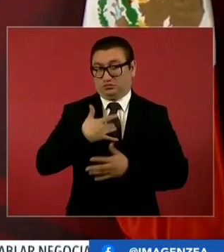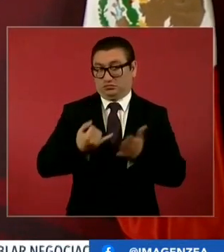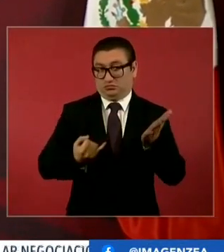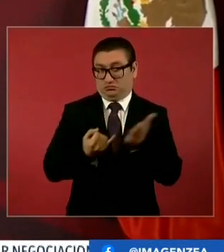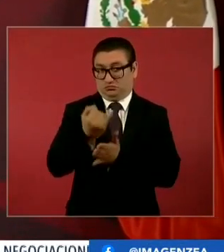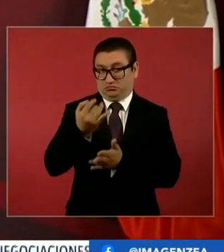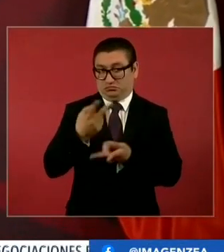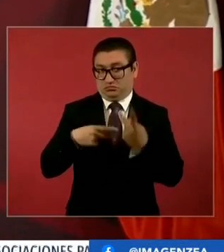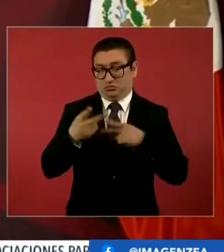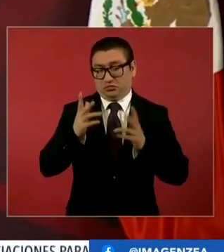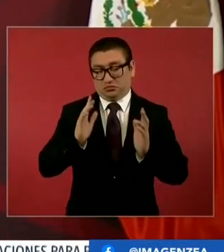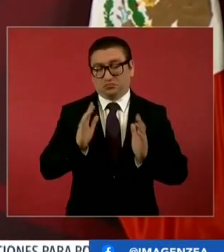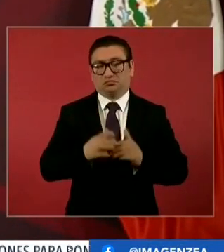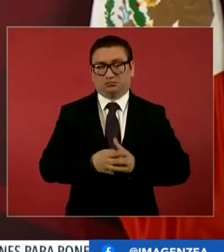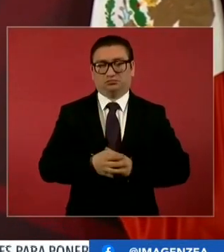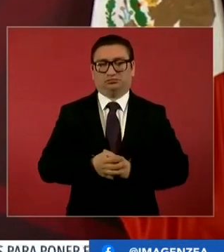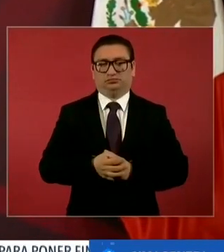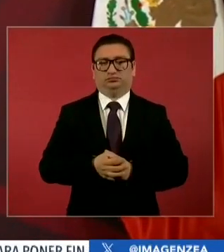visitarnos.